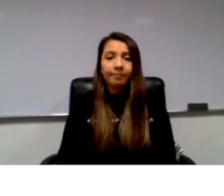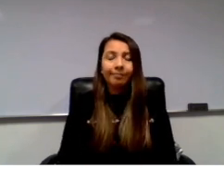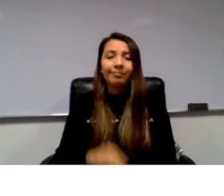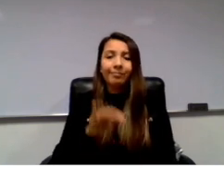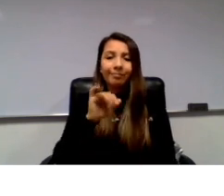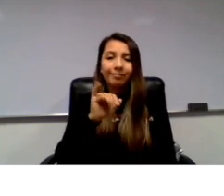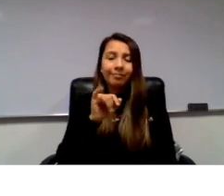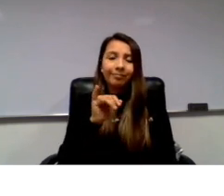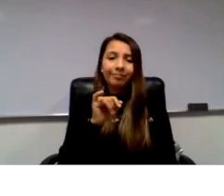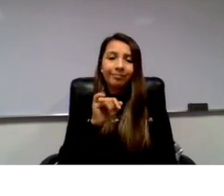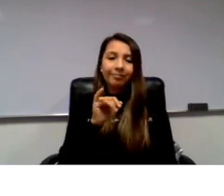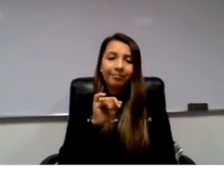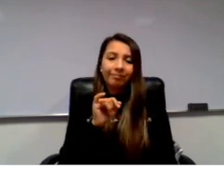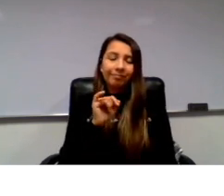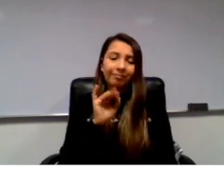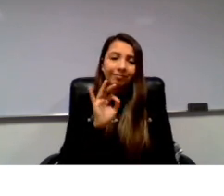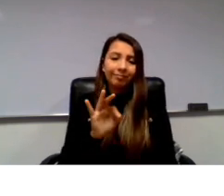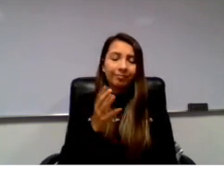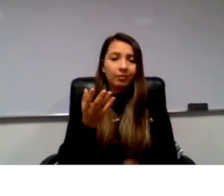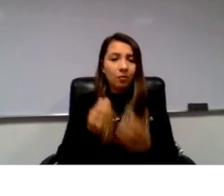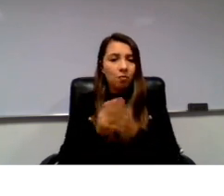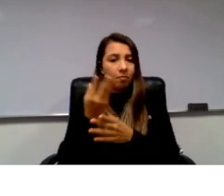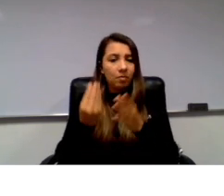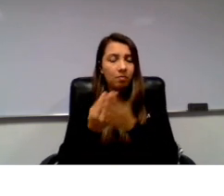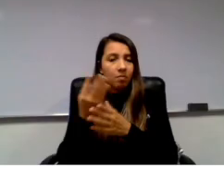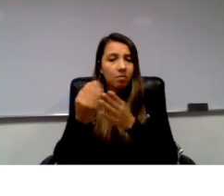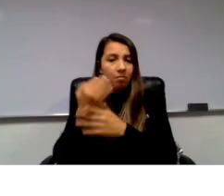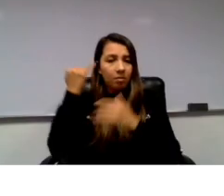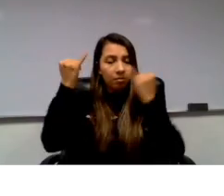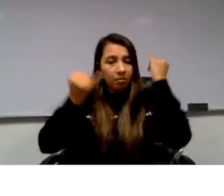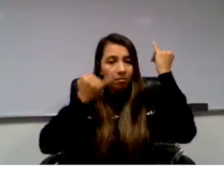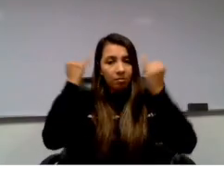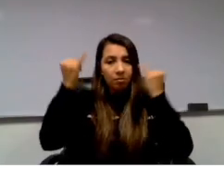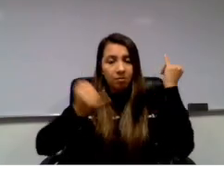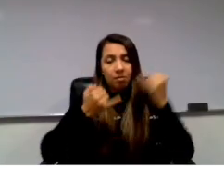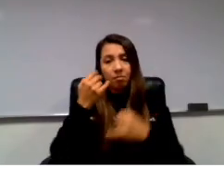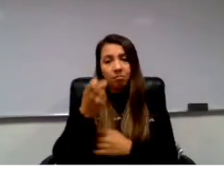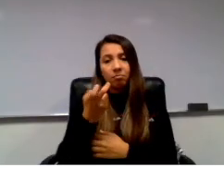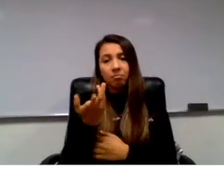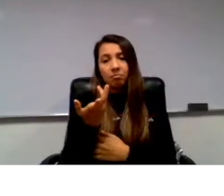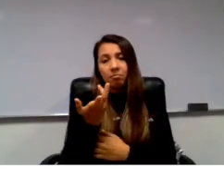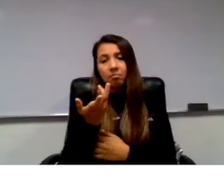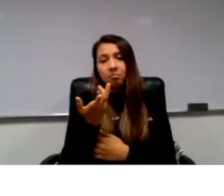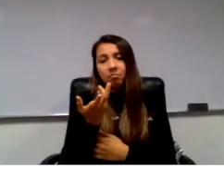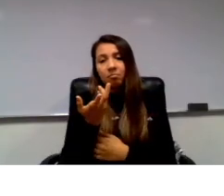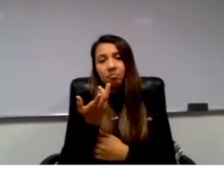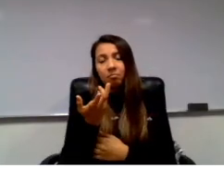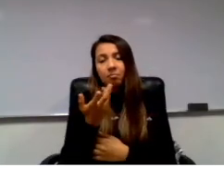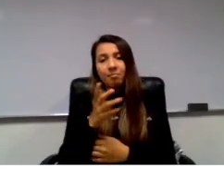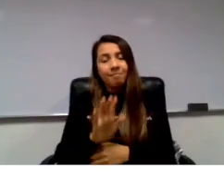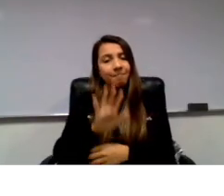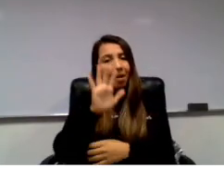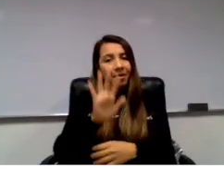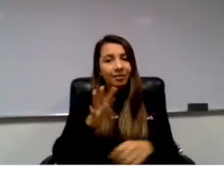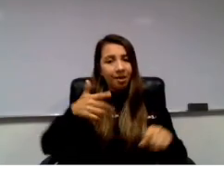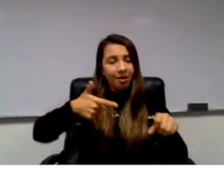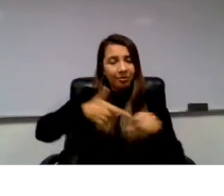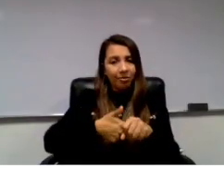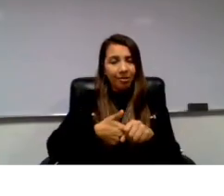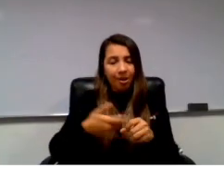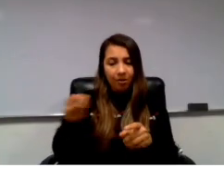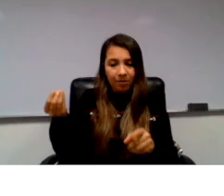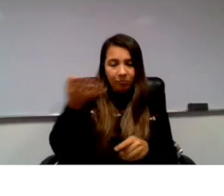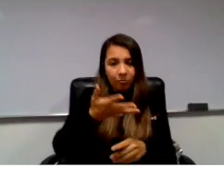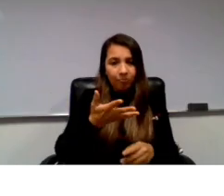Sí, claro, hay que, pues las nuevas ideas, pues luego pues son también combustible para la ciencia,